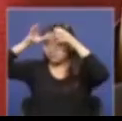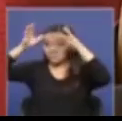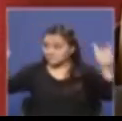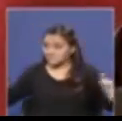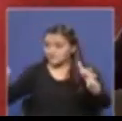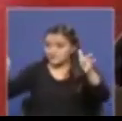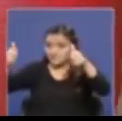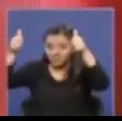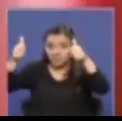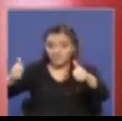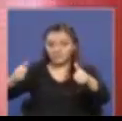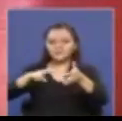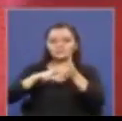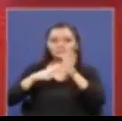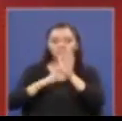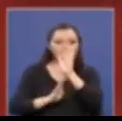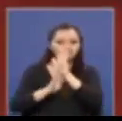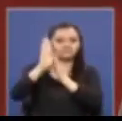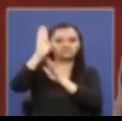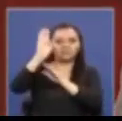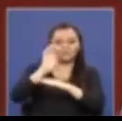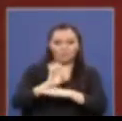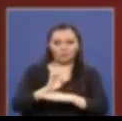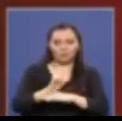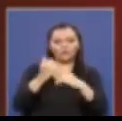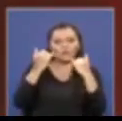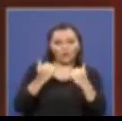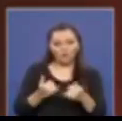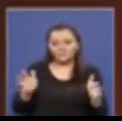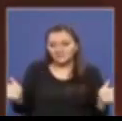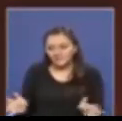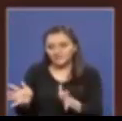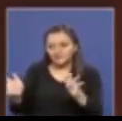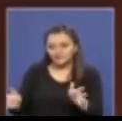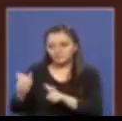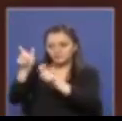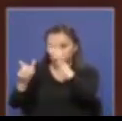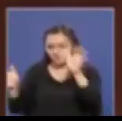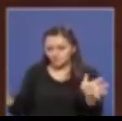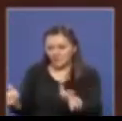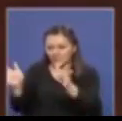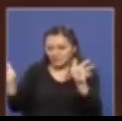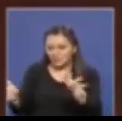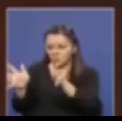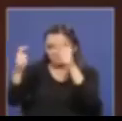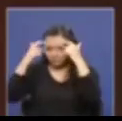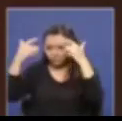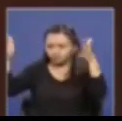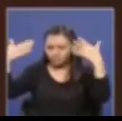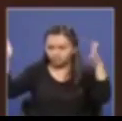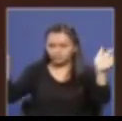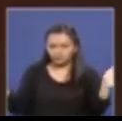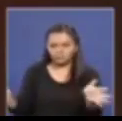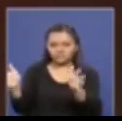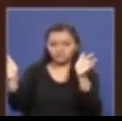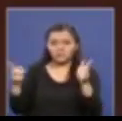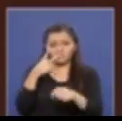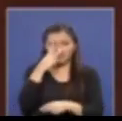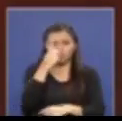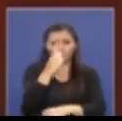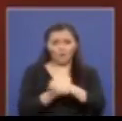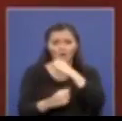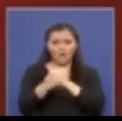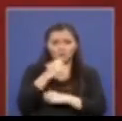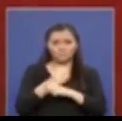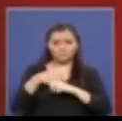hasta los desiertos más áridos. Y eso es lo que hemos estado sembrando todos estos años. Y verán, lo hemos visto. Llevamos un año de caída del petróleo, del